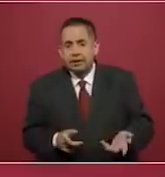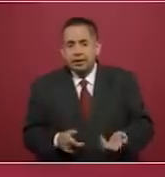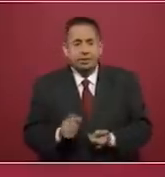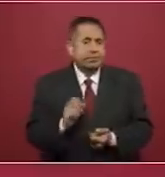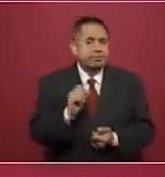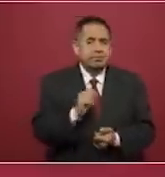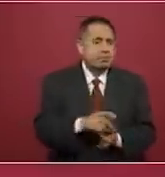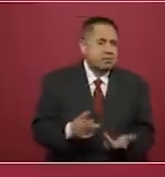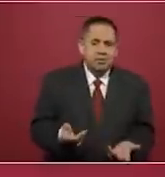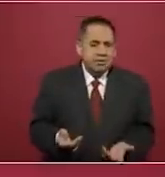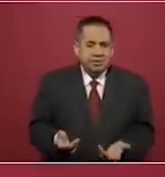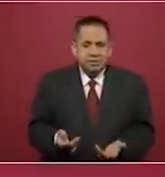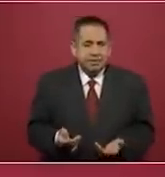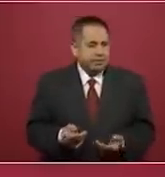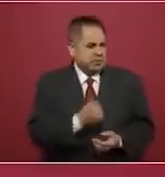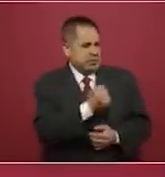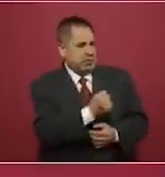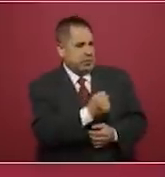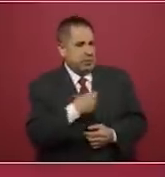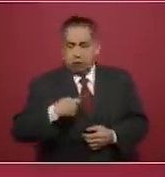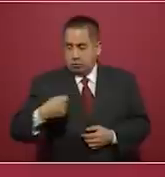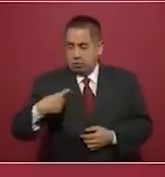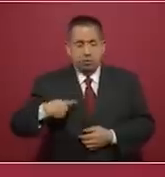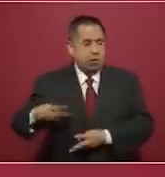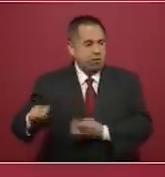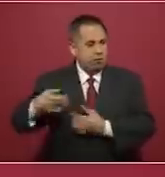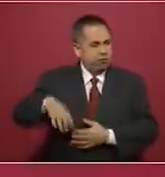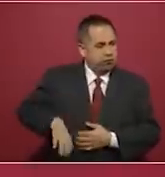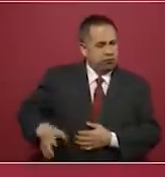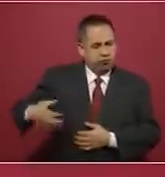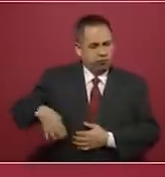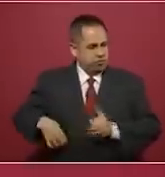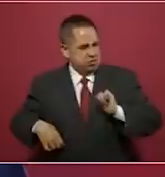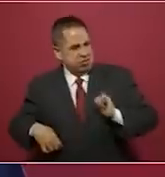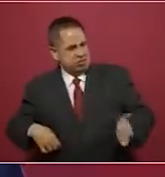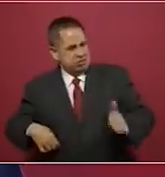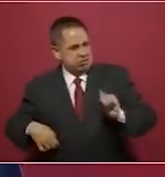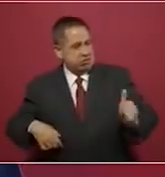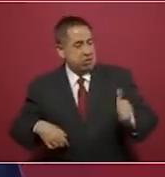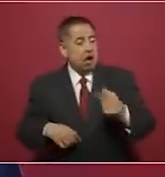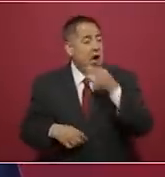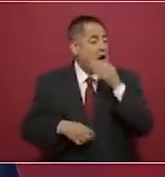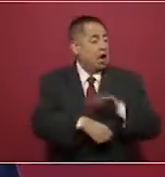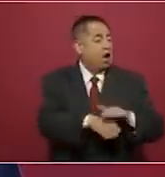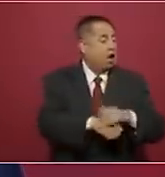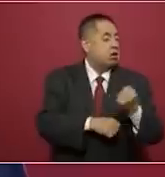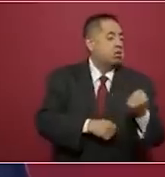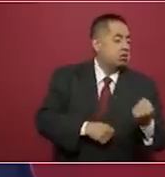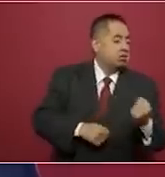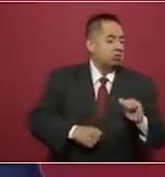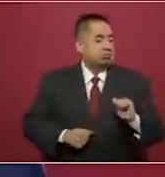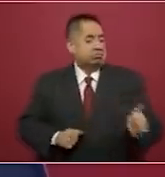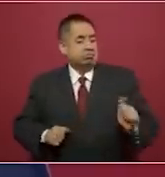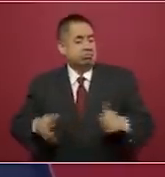esté saqueando al país y dejando al pueblo en